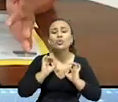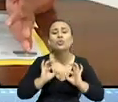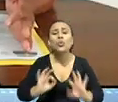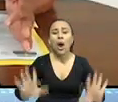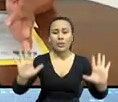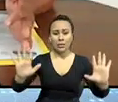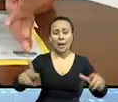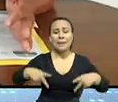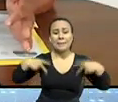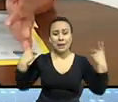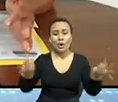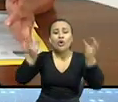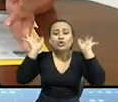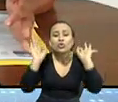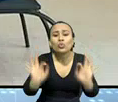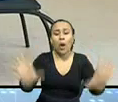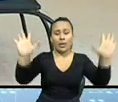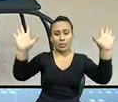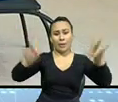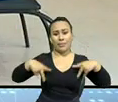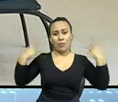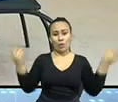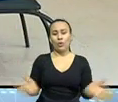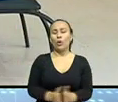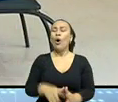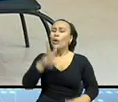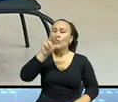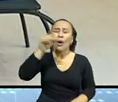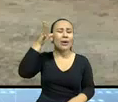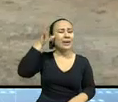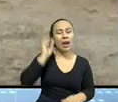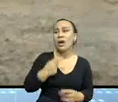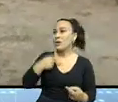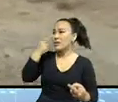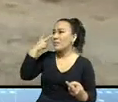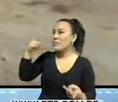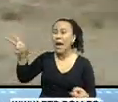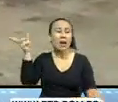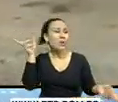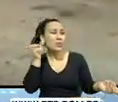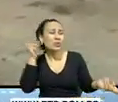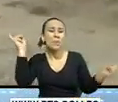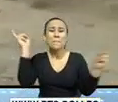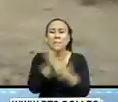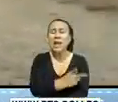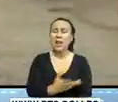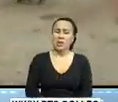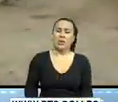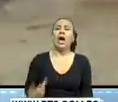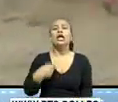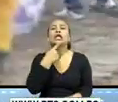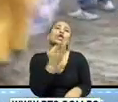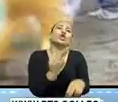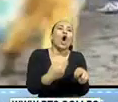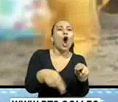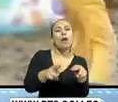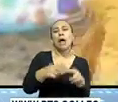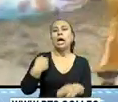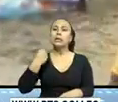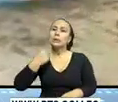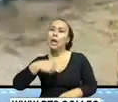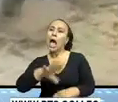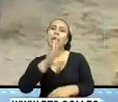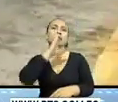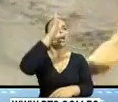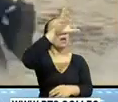esto. No puedo creer lo que escucho. Lo que le escucho decir a este hombre. Qué bárbaro. Exacto. Es que no le pasó